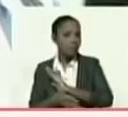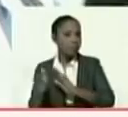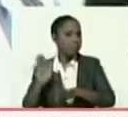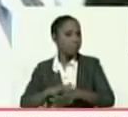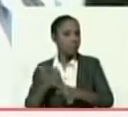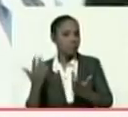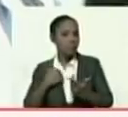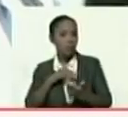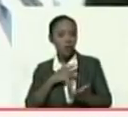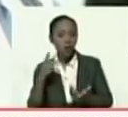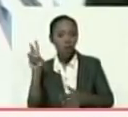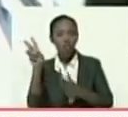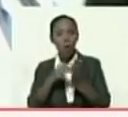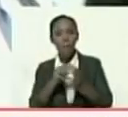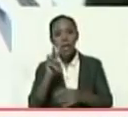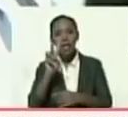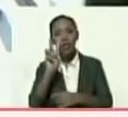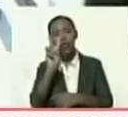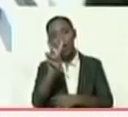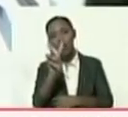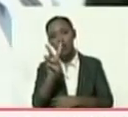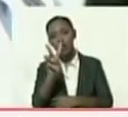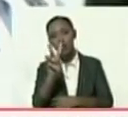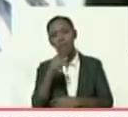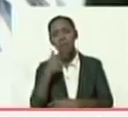nosotros en el 2002, nosotros pudiéramos decir,